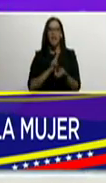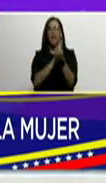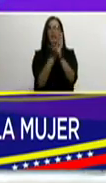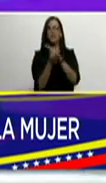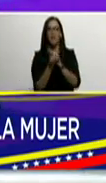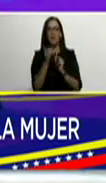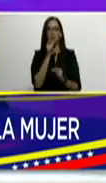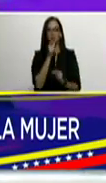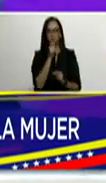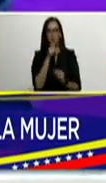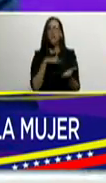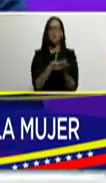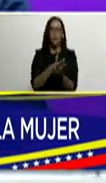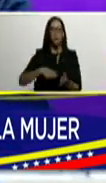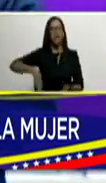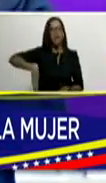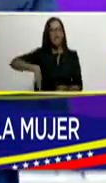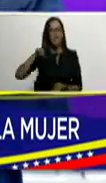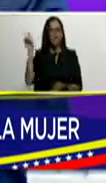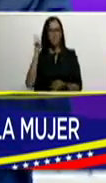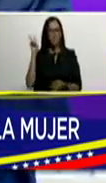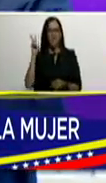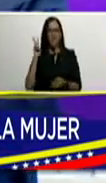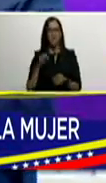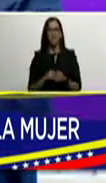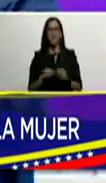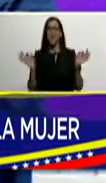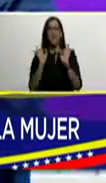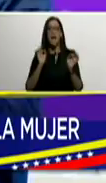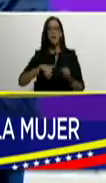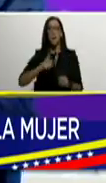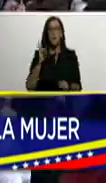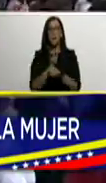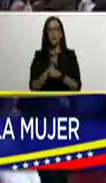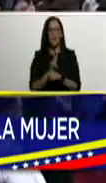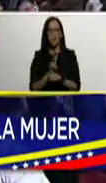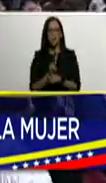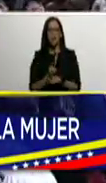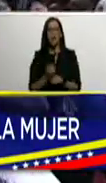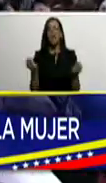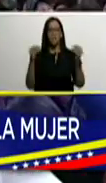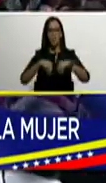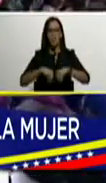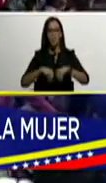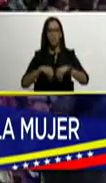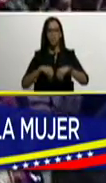referéndum consultivo sobre el Esequibo de Venezuela. Nadie puede faltar a la cita.